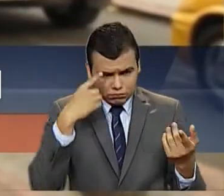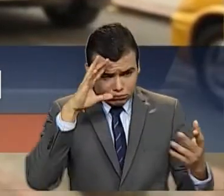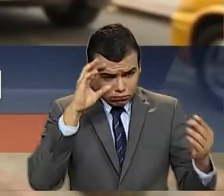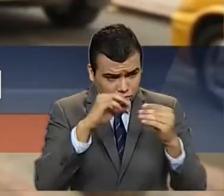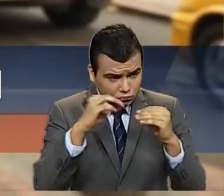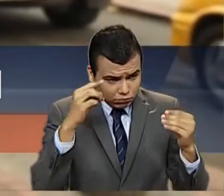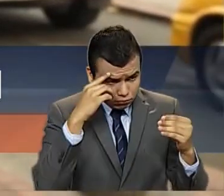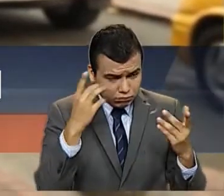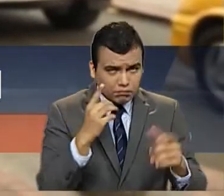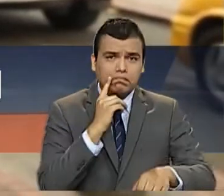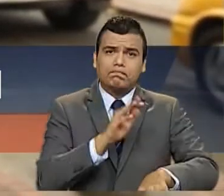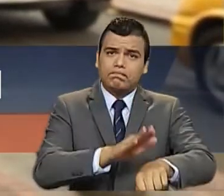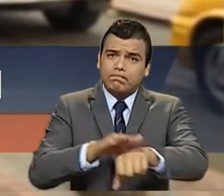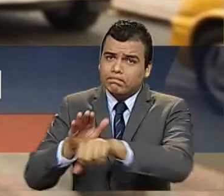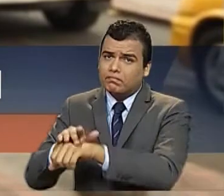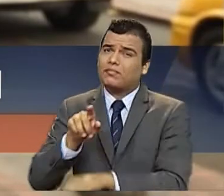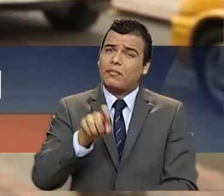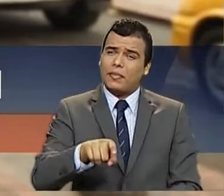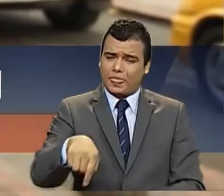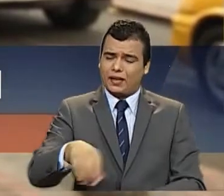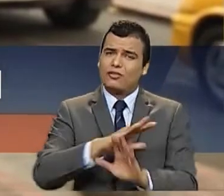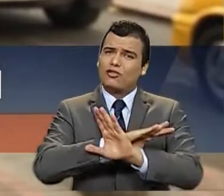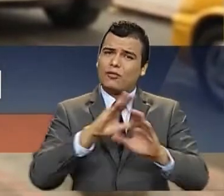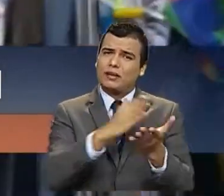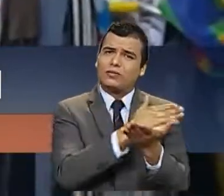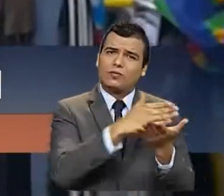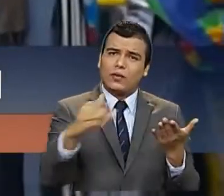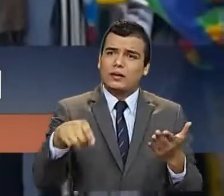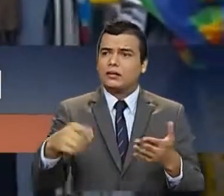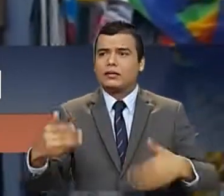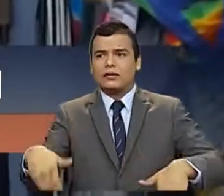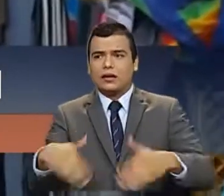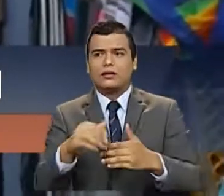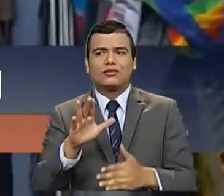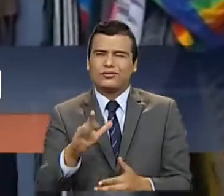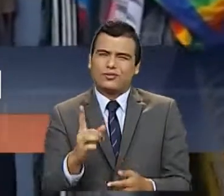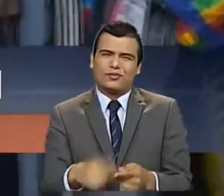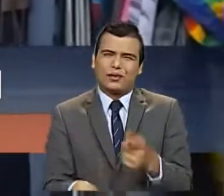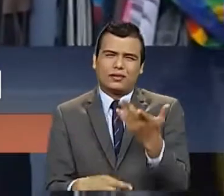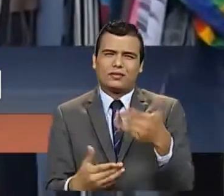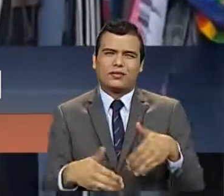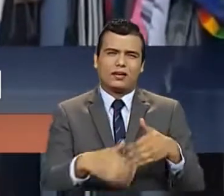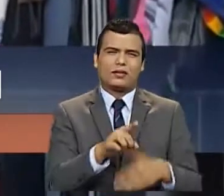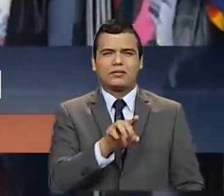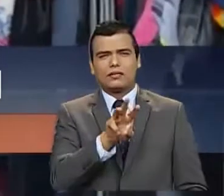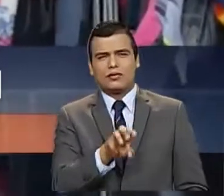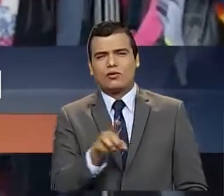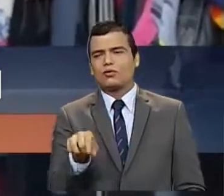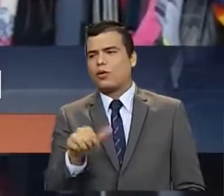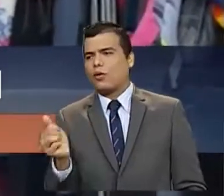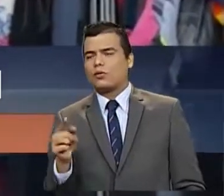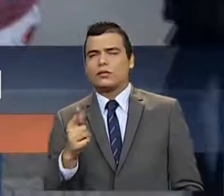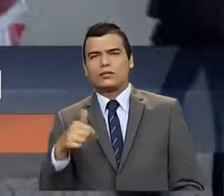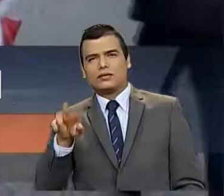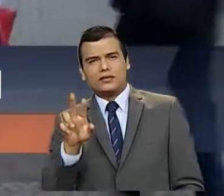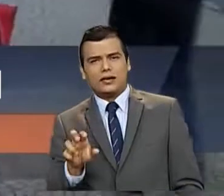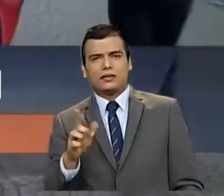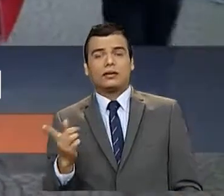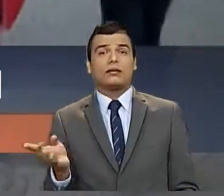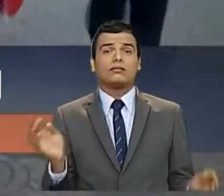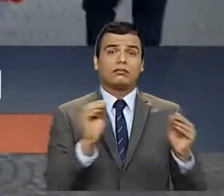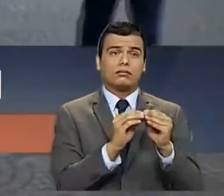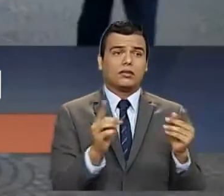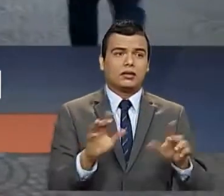que deben desalojar ciertas vías, por ejemplo la calle 18, la calle 17 y ya